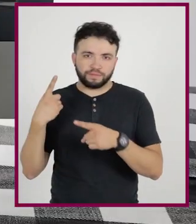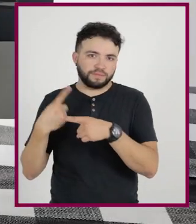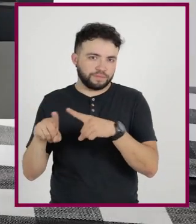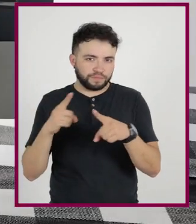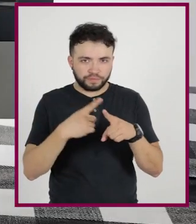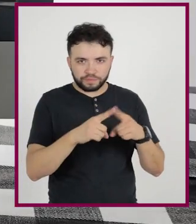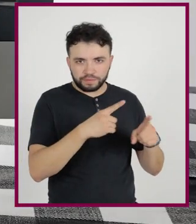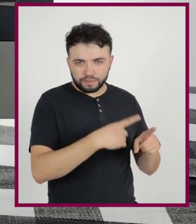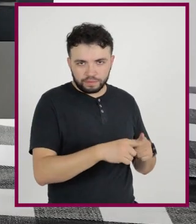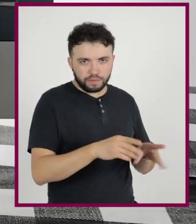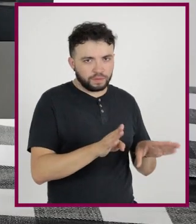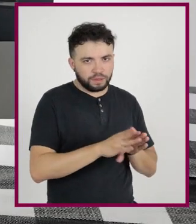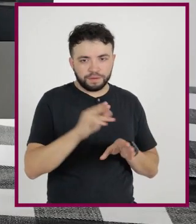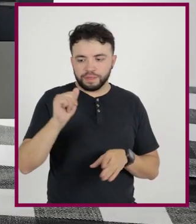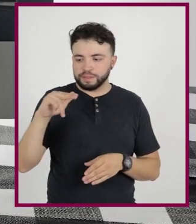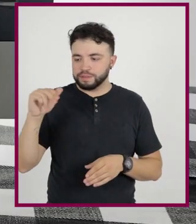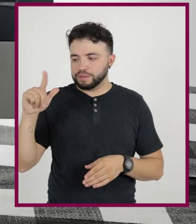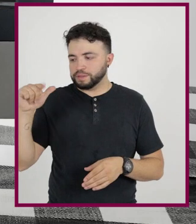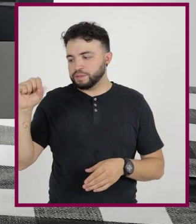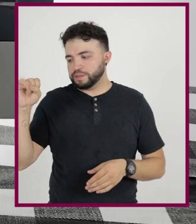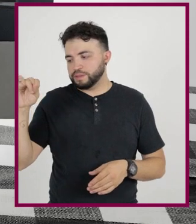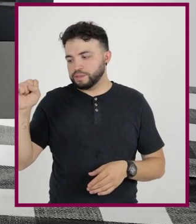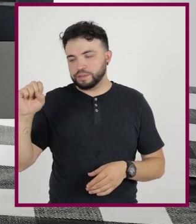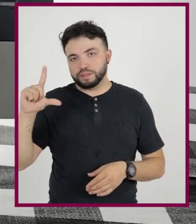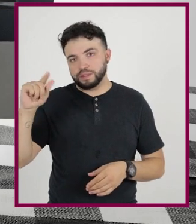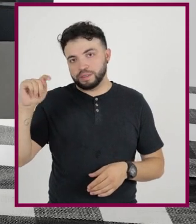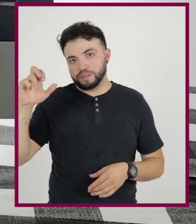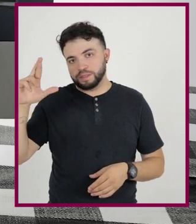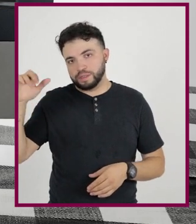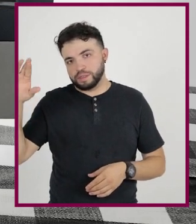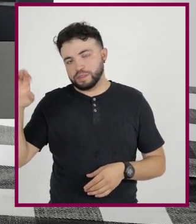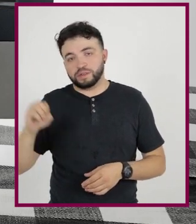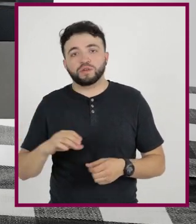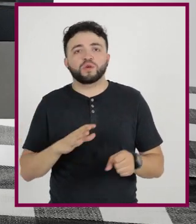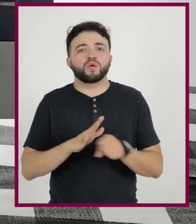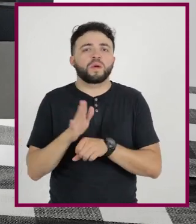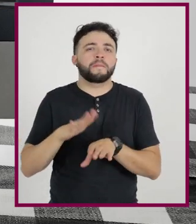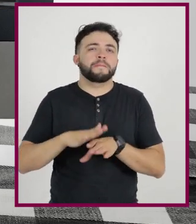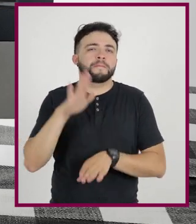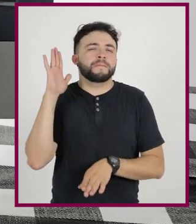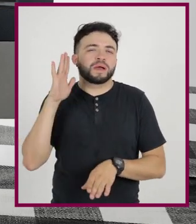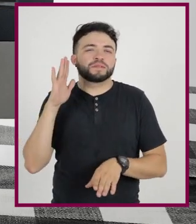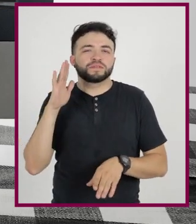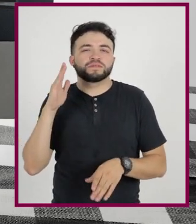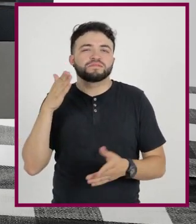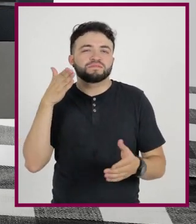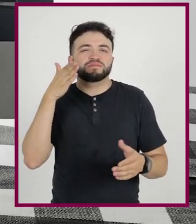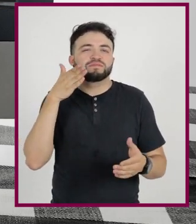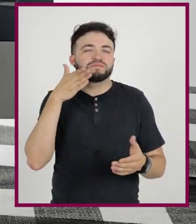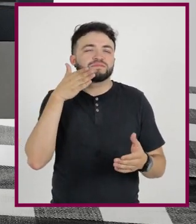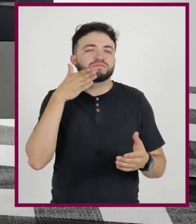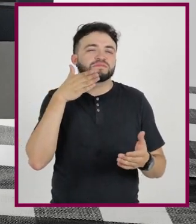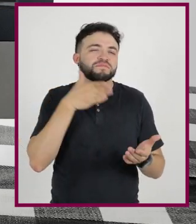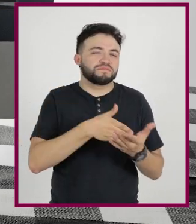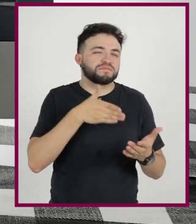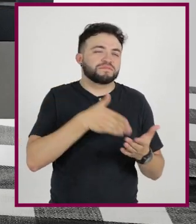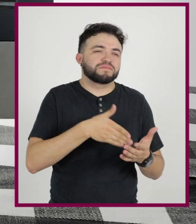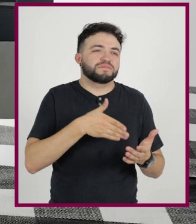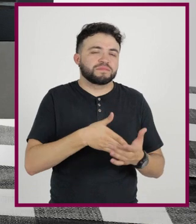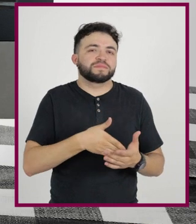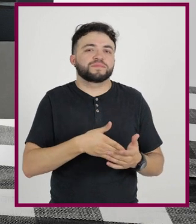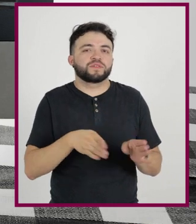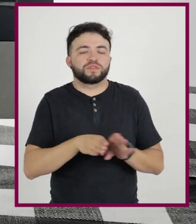Hay diferentes tipos de análisis literario, pero uno de los más comunes sería el estructuralista,